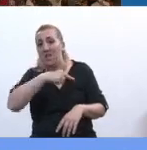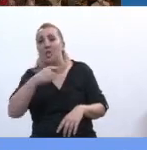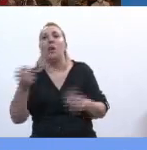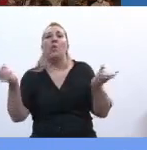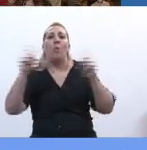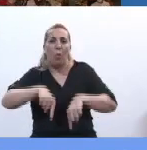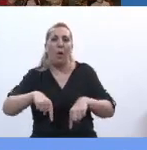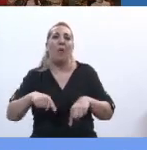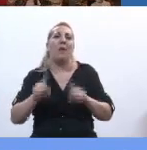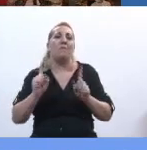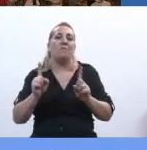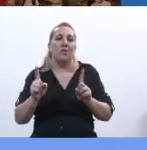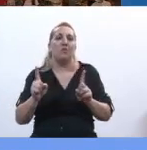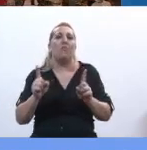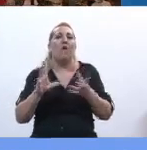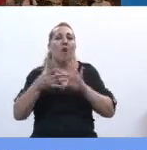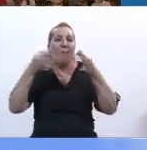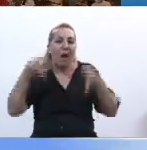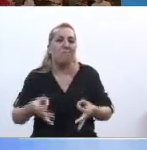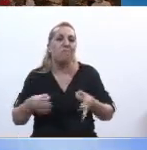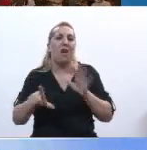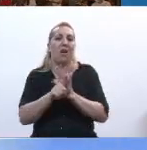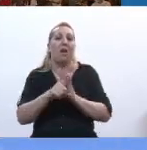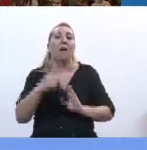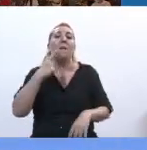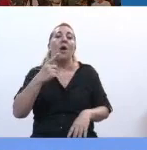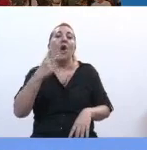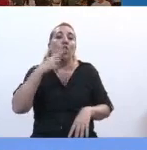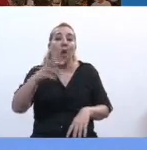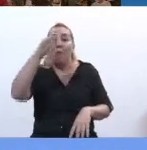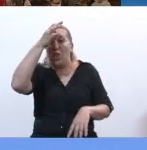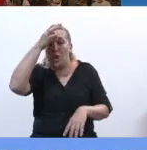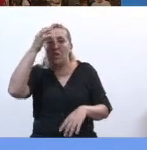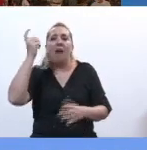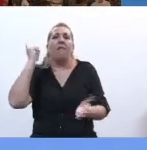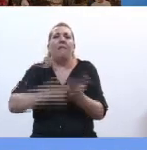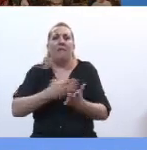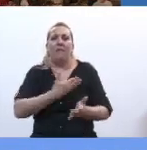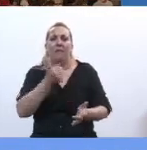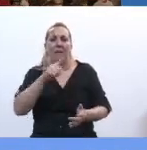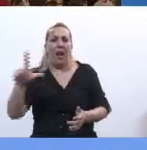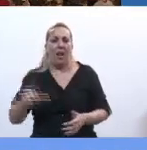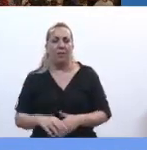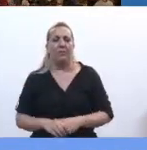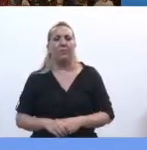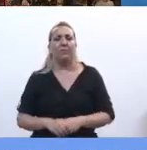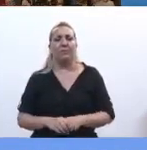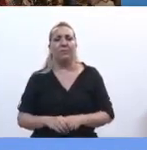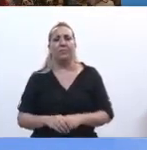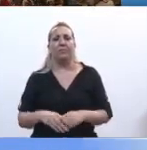original de la ley y en 2012 el fallo fall creo que de alguna manera cierra todo este proceso